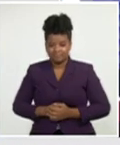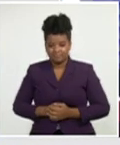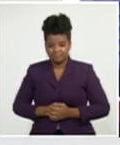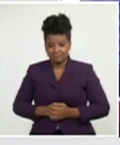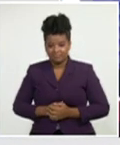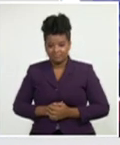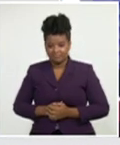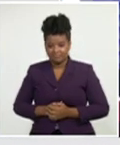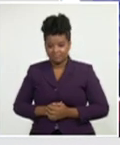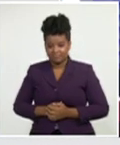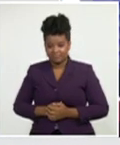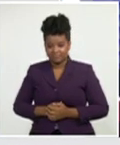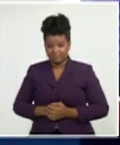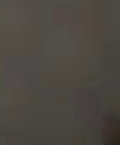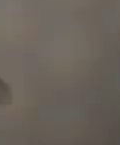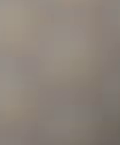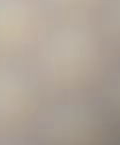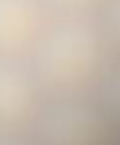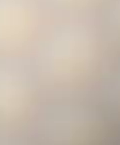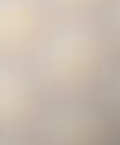de su población. Muy buenos días.